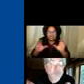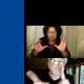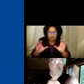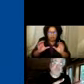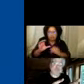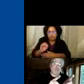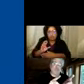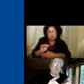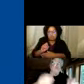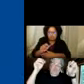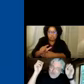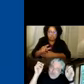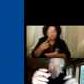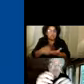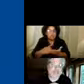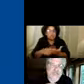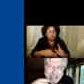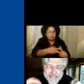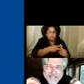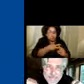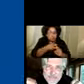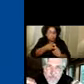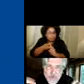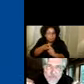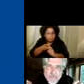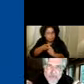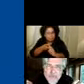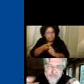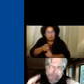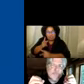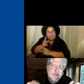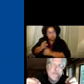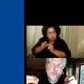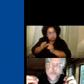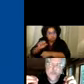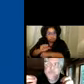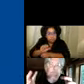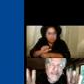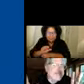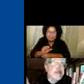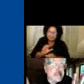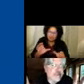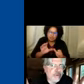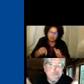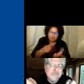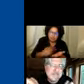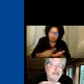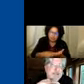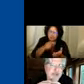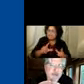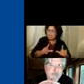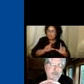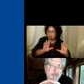otra conversación en sí para otro día, pero al hablar de reclutamiento, retención, certificación, tiene que verse involucrado